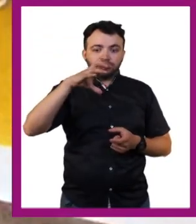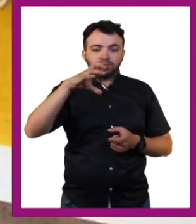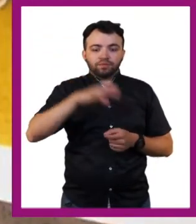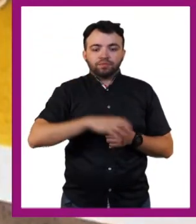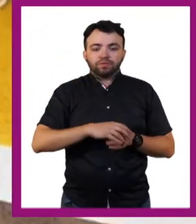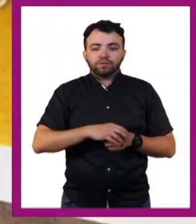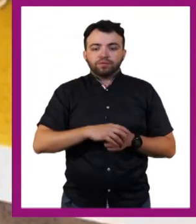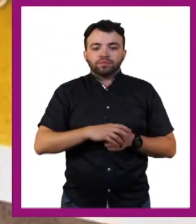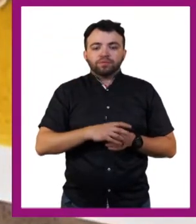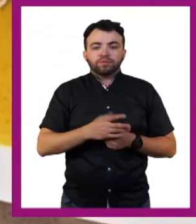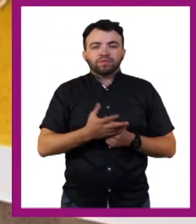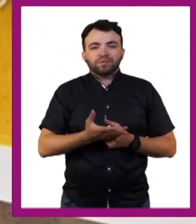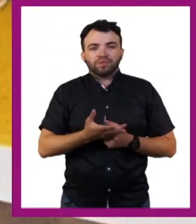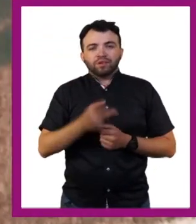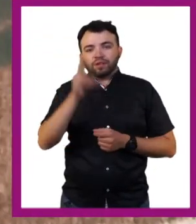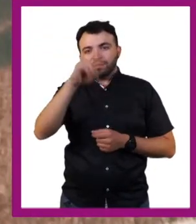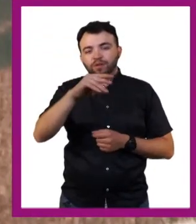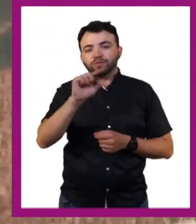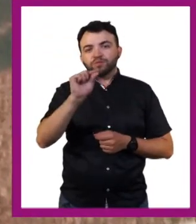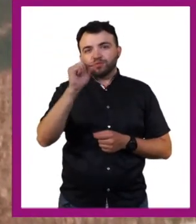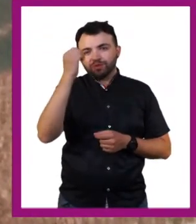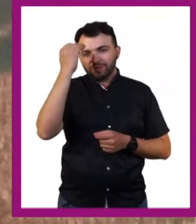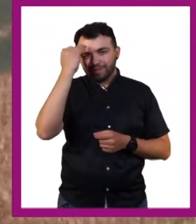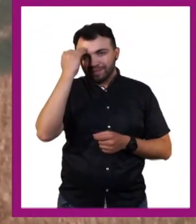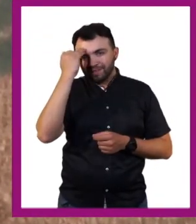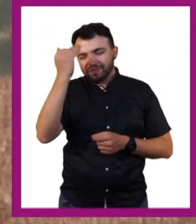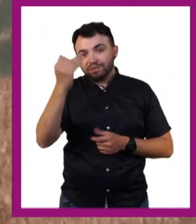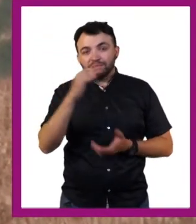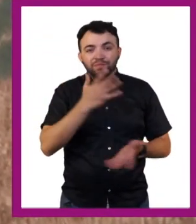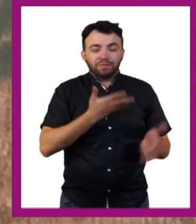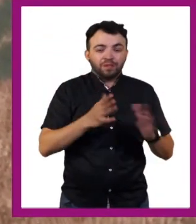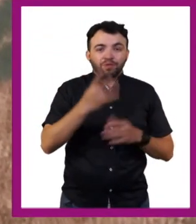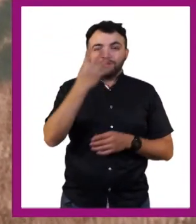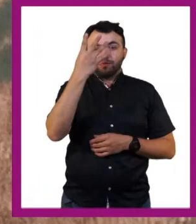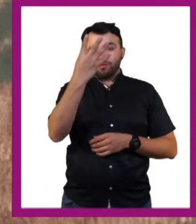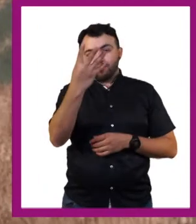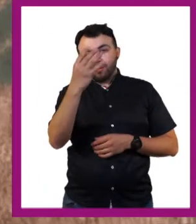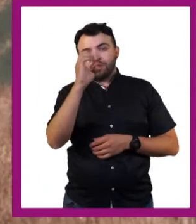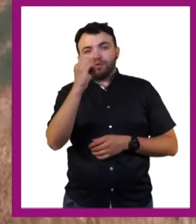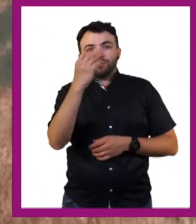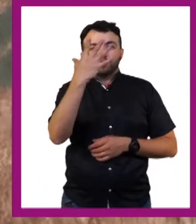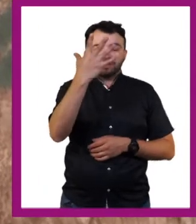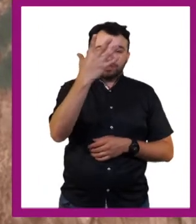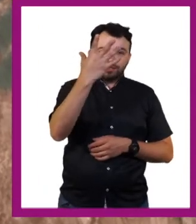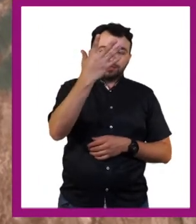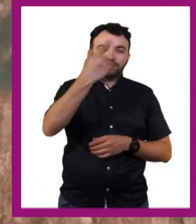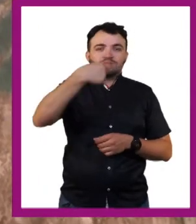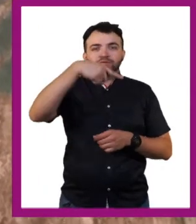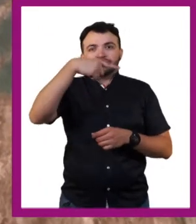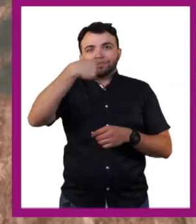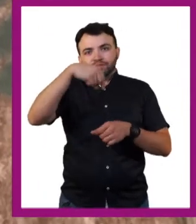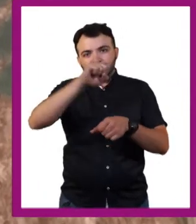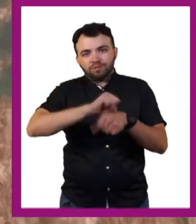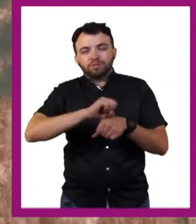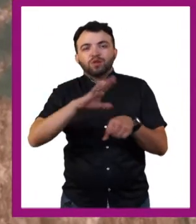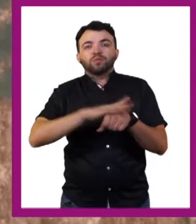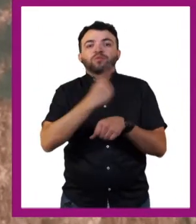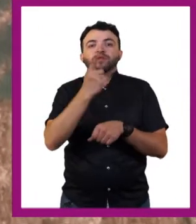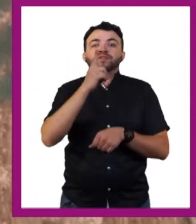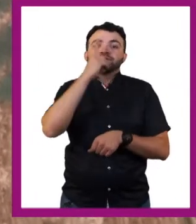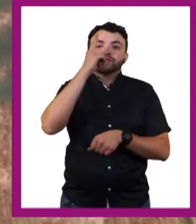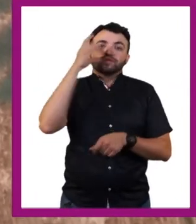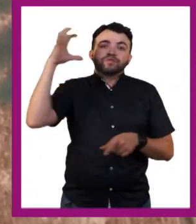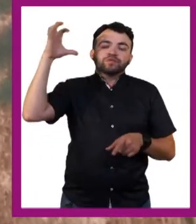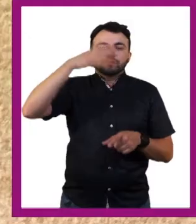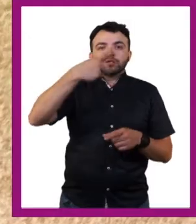sí tiene el proceso es que es como muy lento, más o menos se tarda de 4 a 5 semanas porque trabaja con la luz UV. Pero entonces lo pones